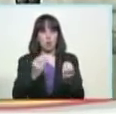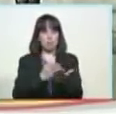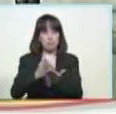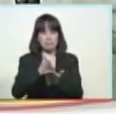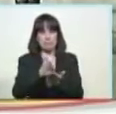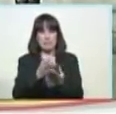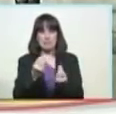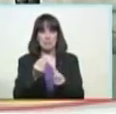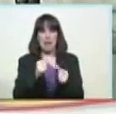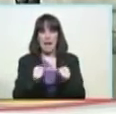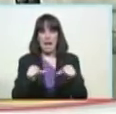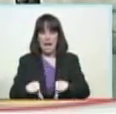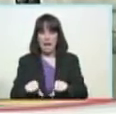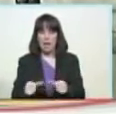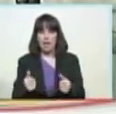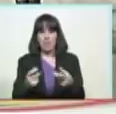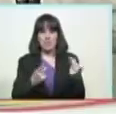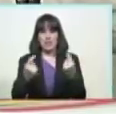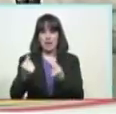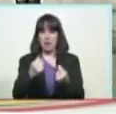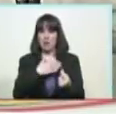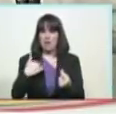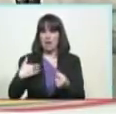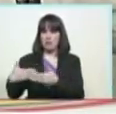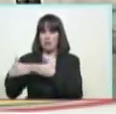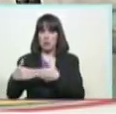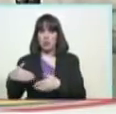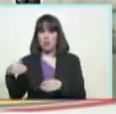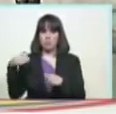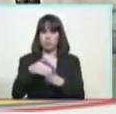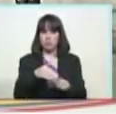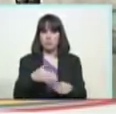persecución y financiera imperialista